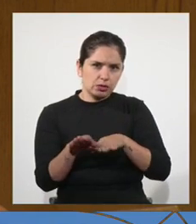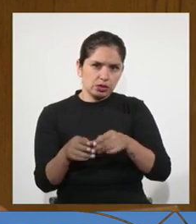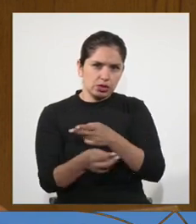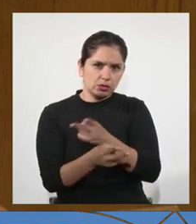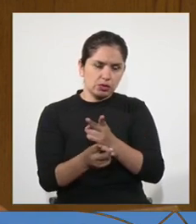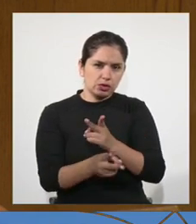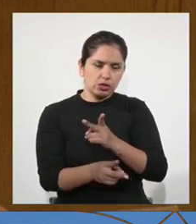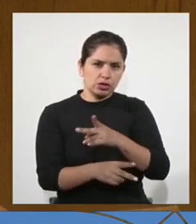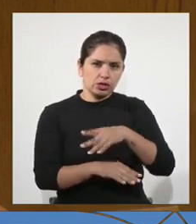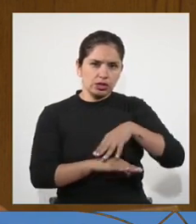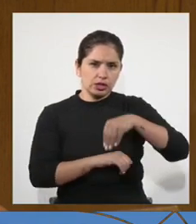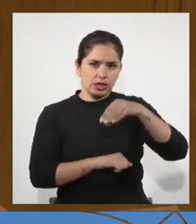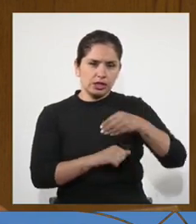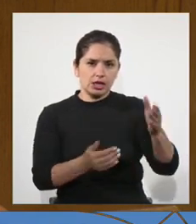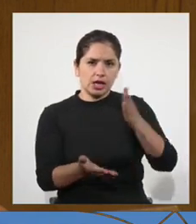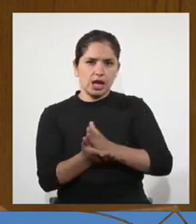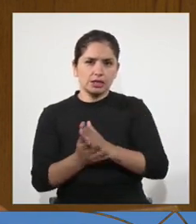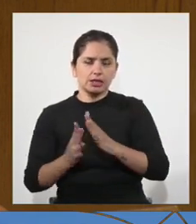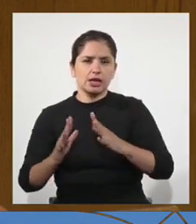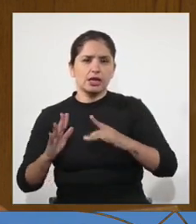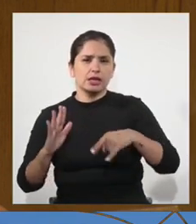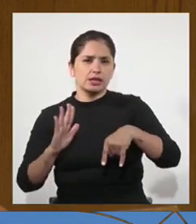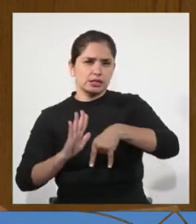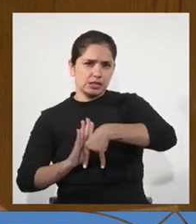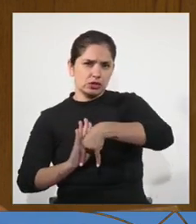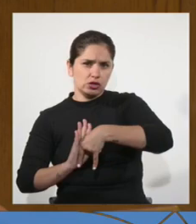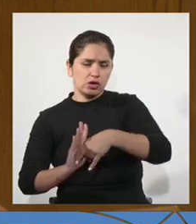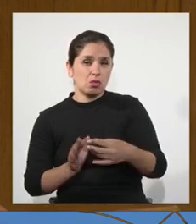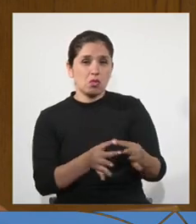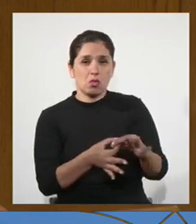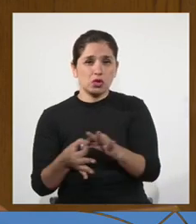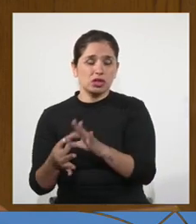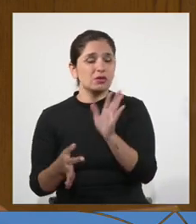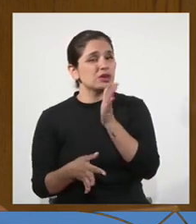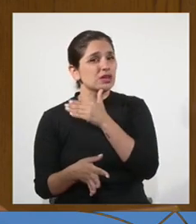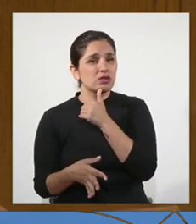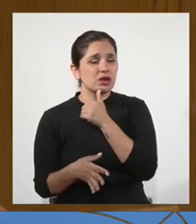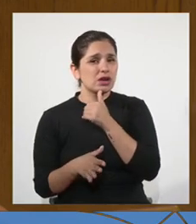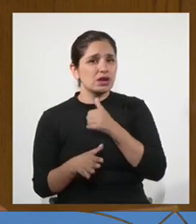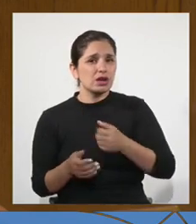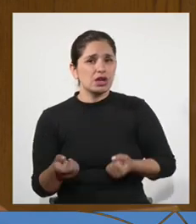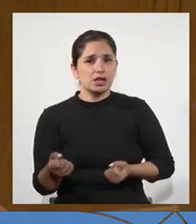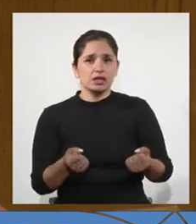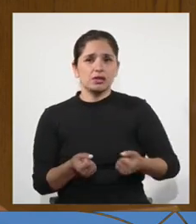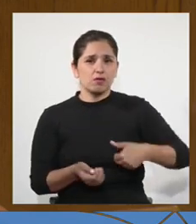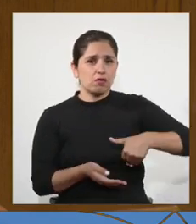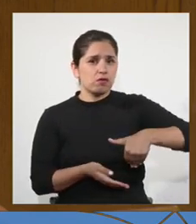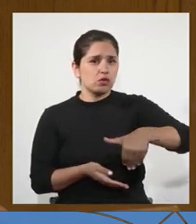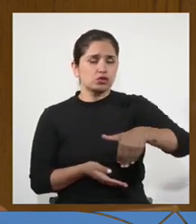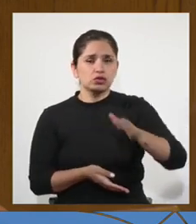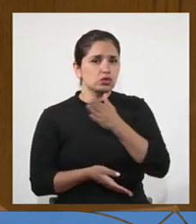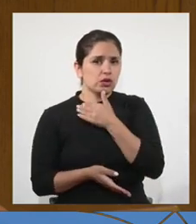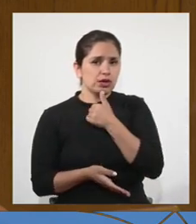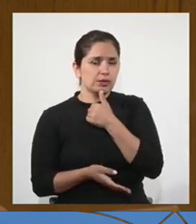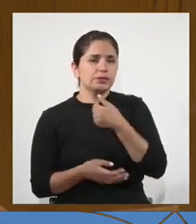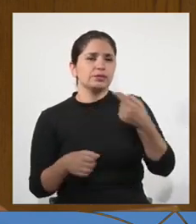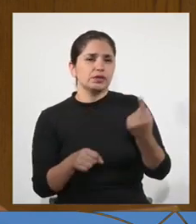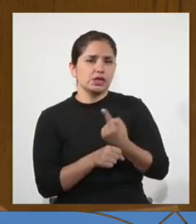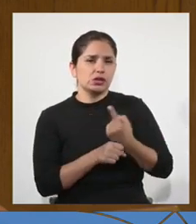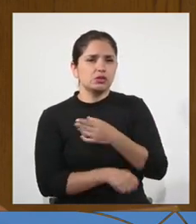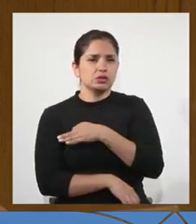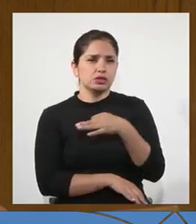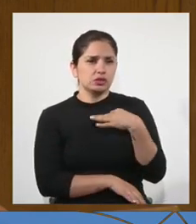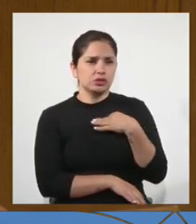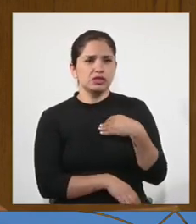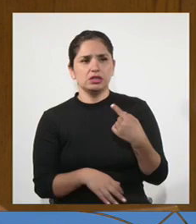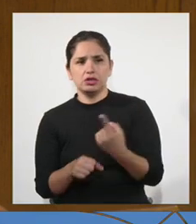¿Y cuál es la razón de eso? Es que no tenemos transporte público de pasajeros, no tenemos bus. Ya lo hablamos con la ministra, hemos